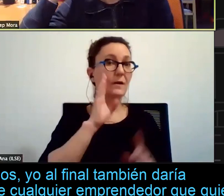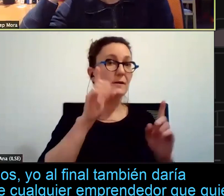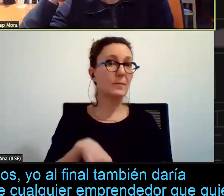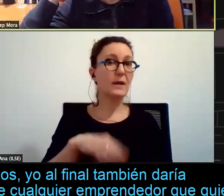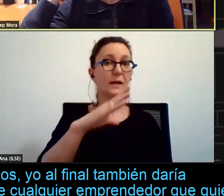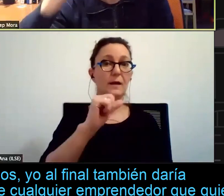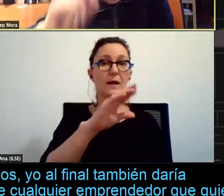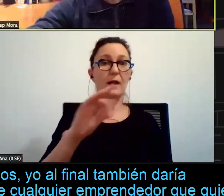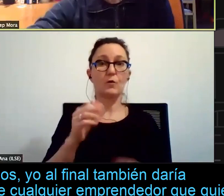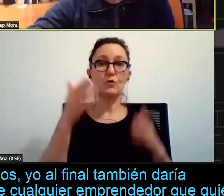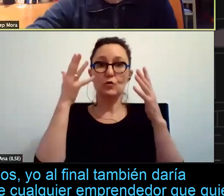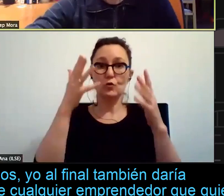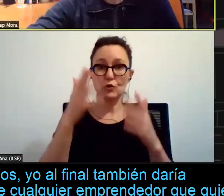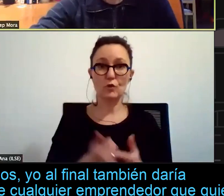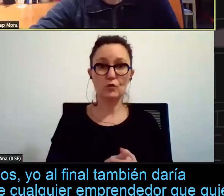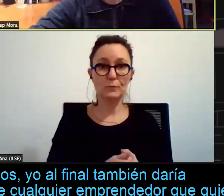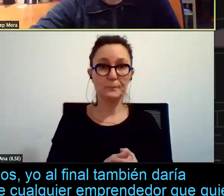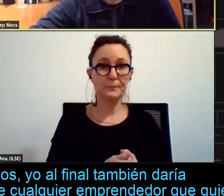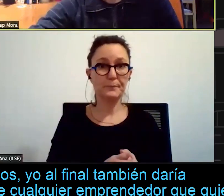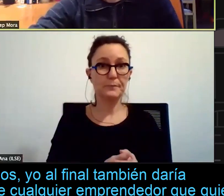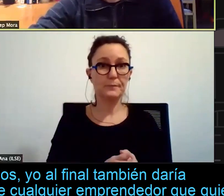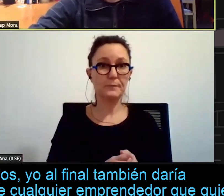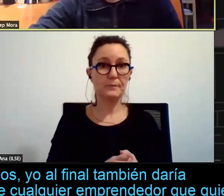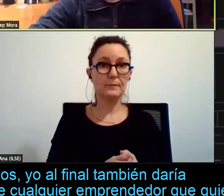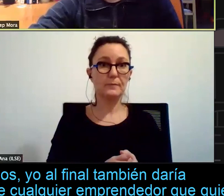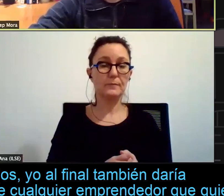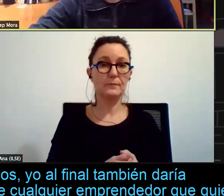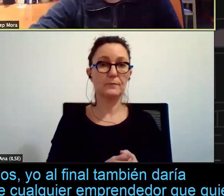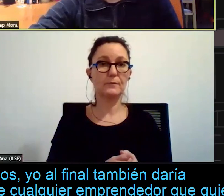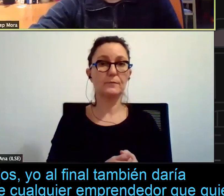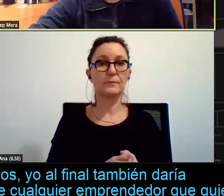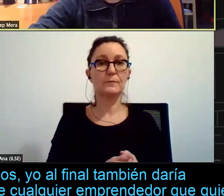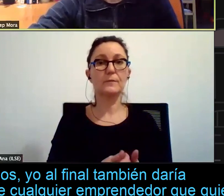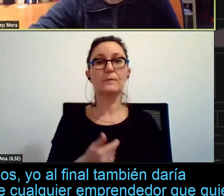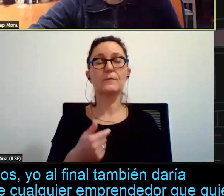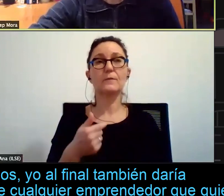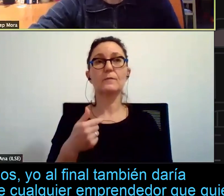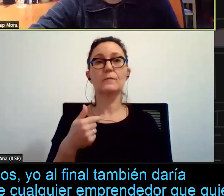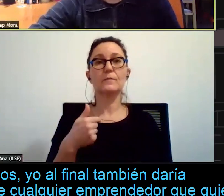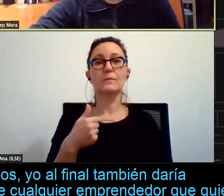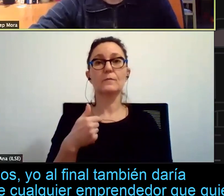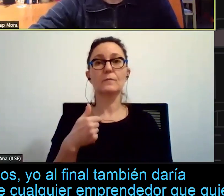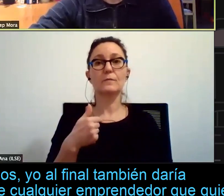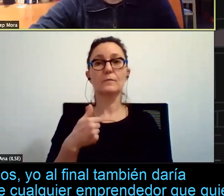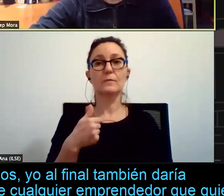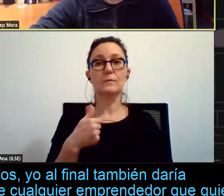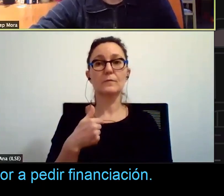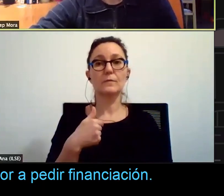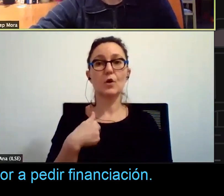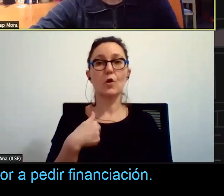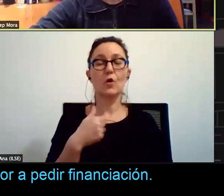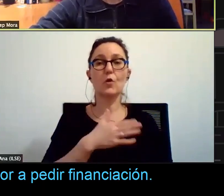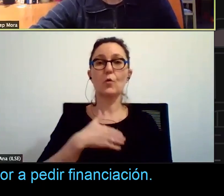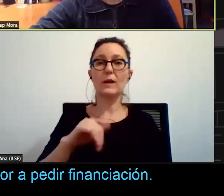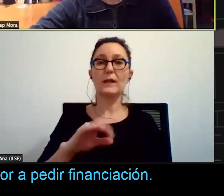de los consejos, yo al final también daría exactamente los mismos consejos que cualquier emprendedor que